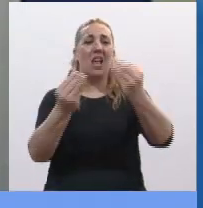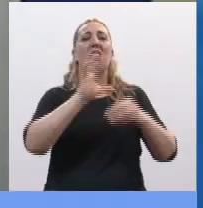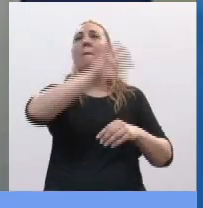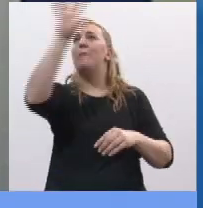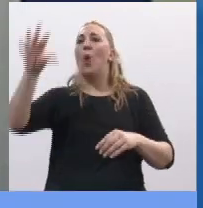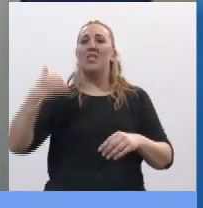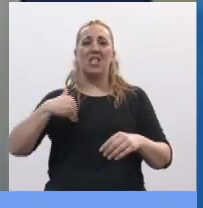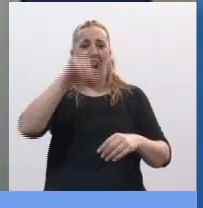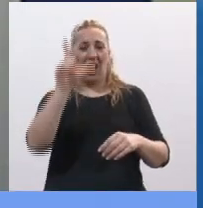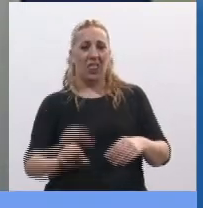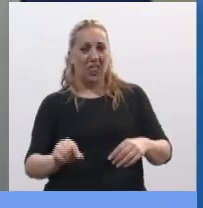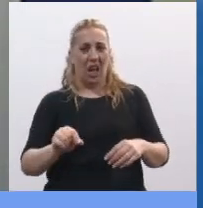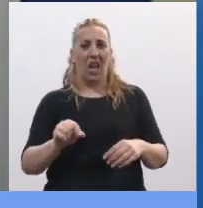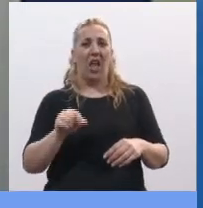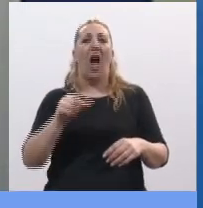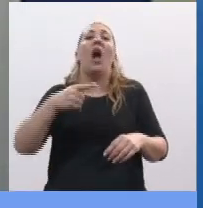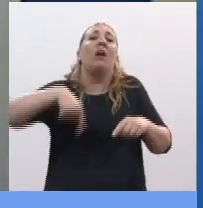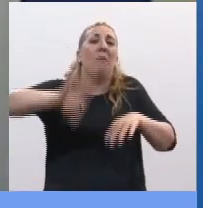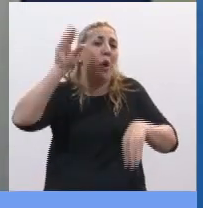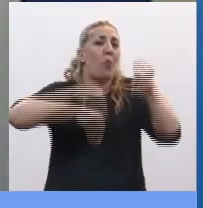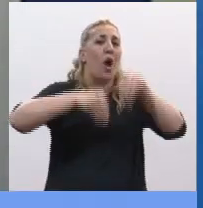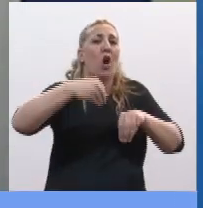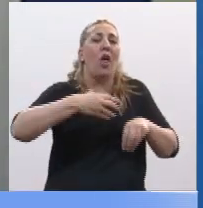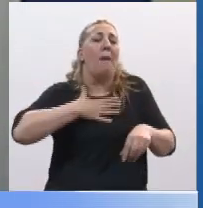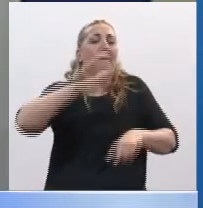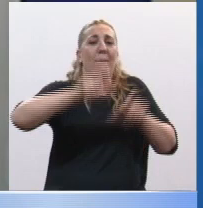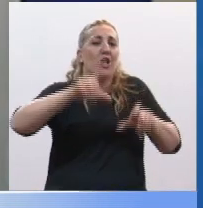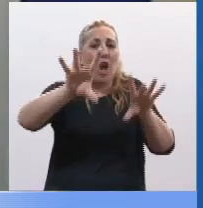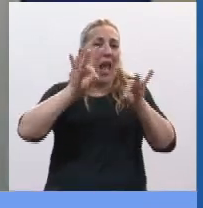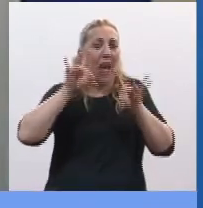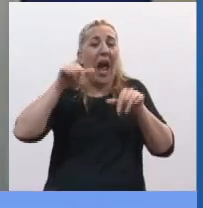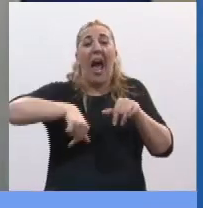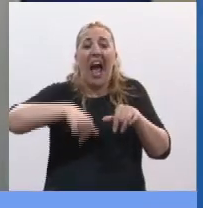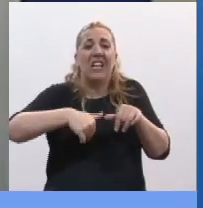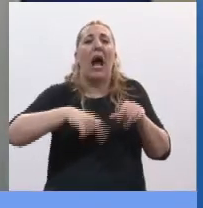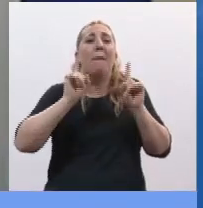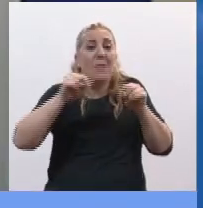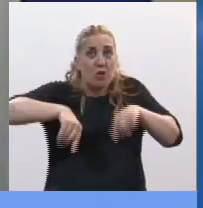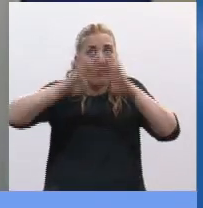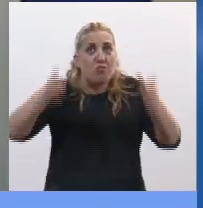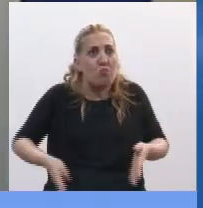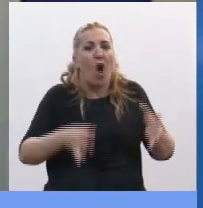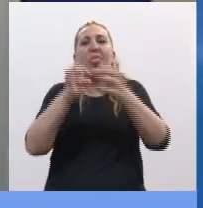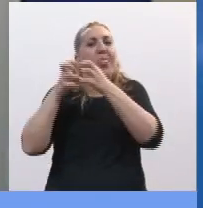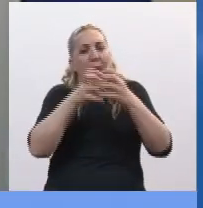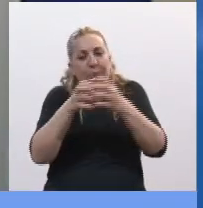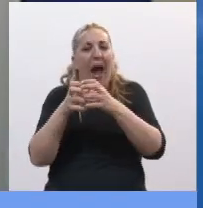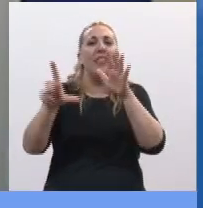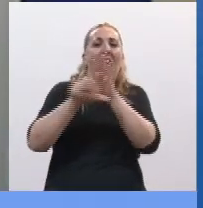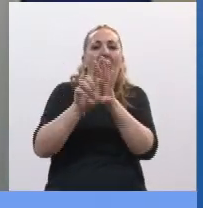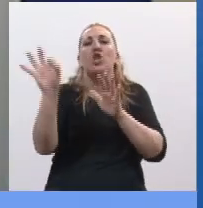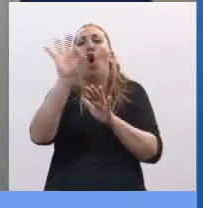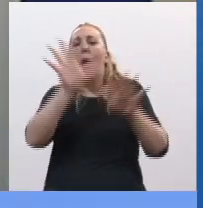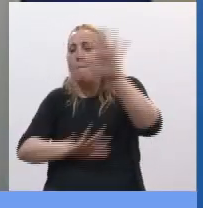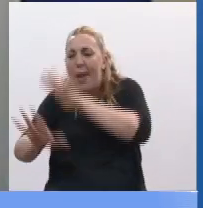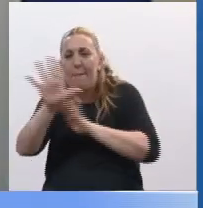voto popular. Y es aquí donde se van a sancionar y se van a discutir y se van a elaborar las leyes y se elaboran las